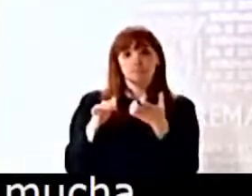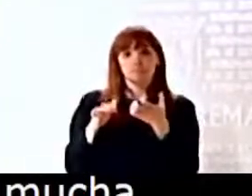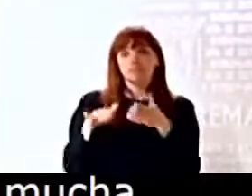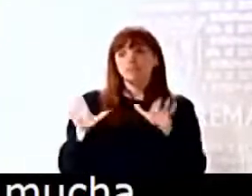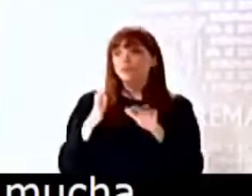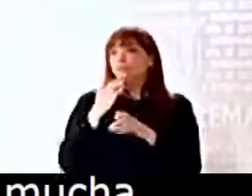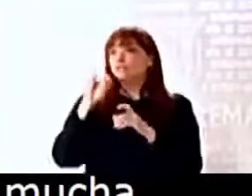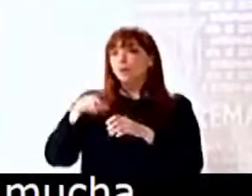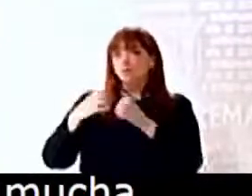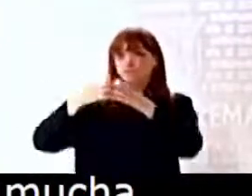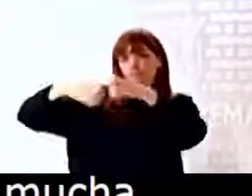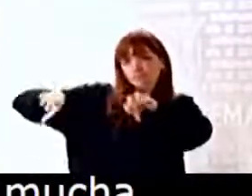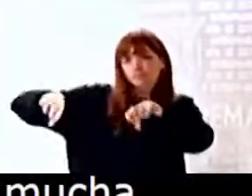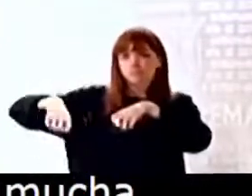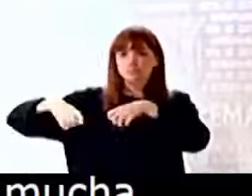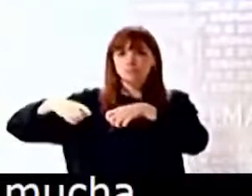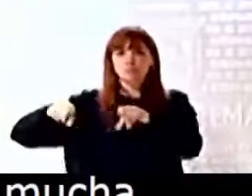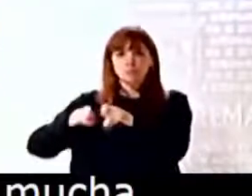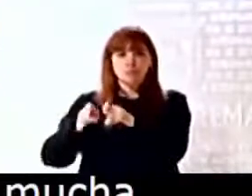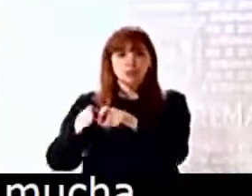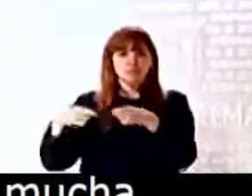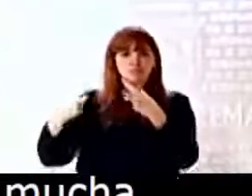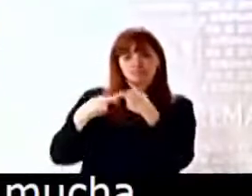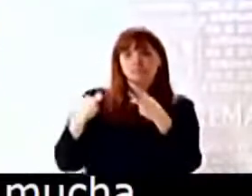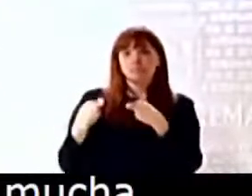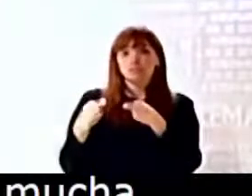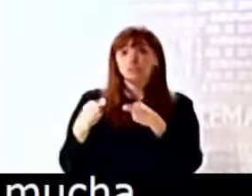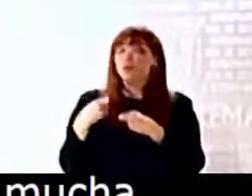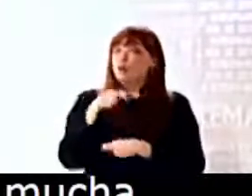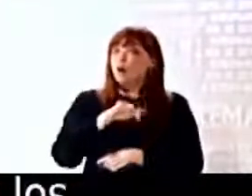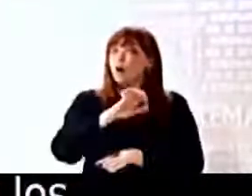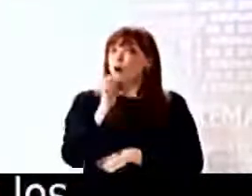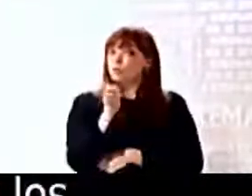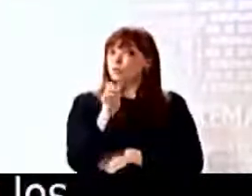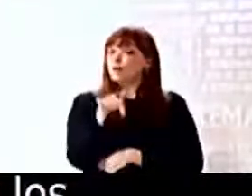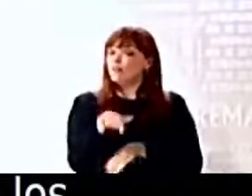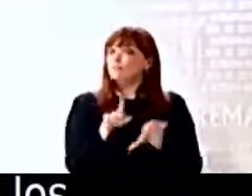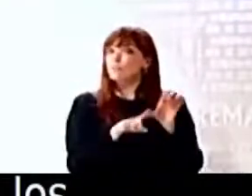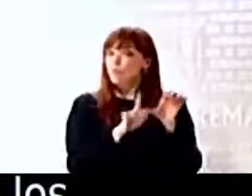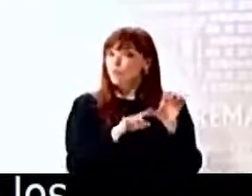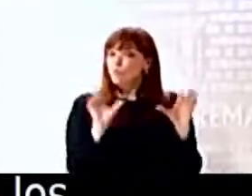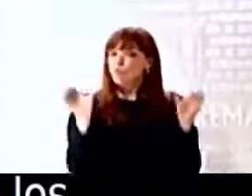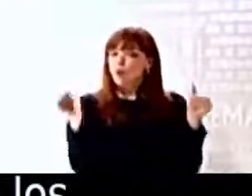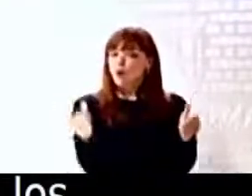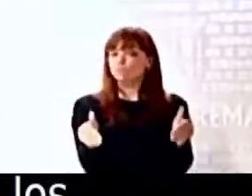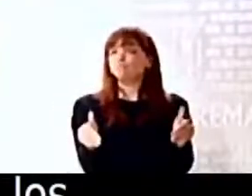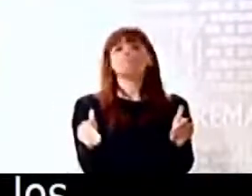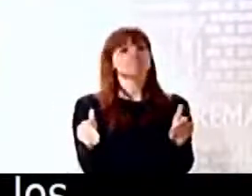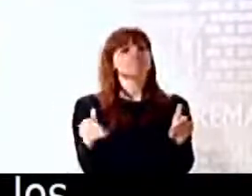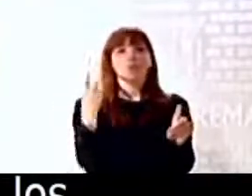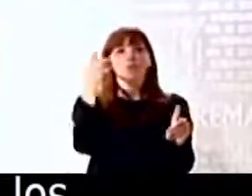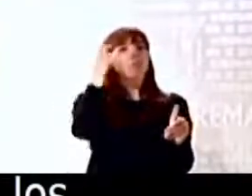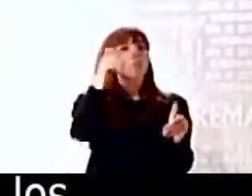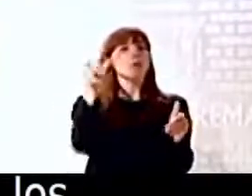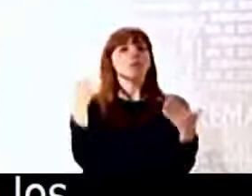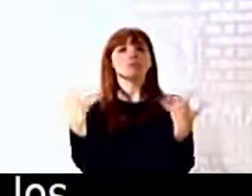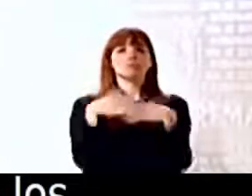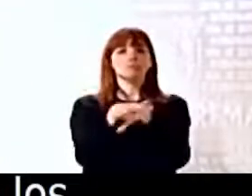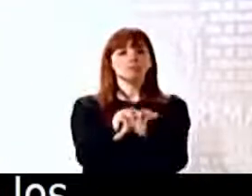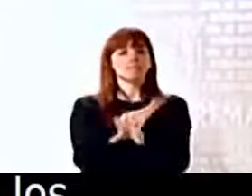crecen los separatismos y los localismos, en otra parte de Europa, que se llama Extremadura, hay dos poblaciones que se